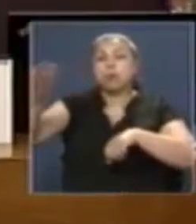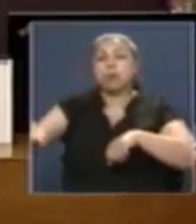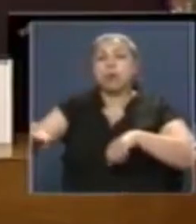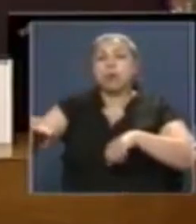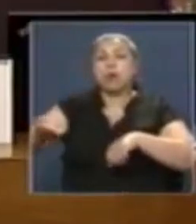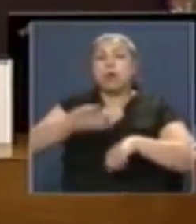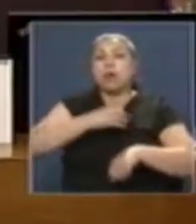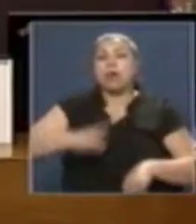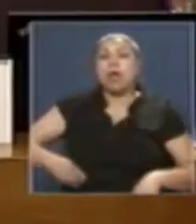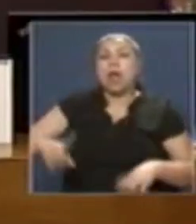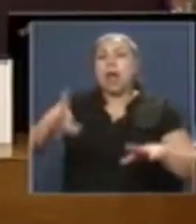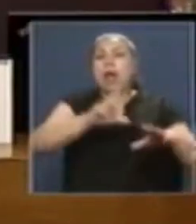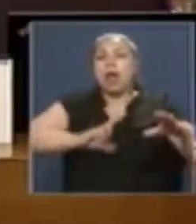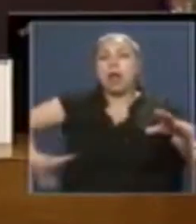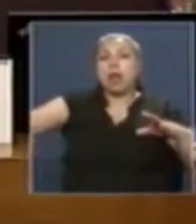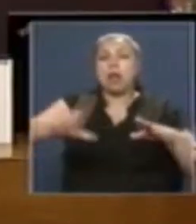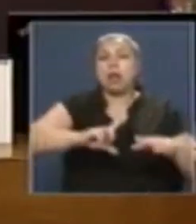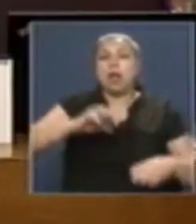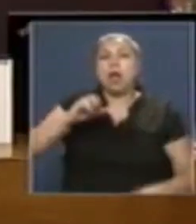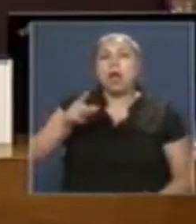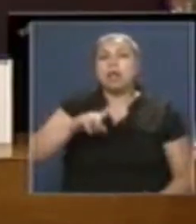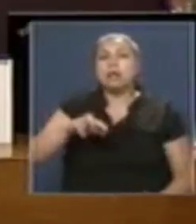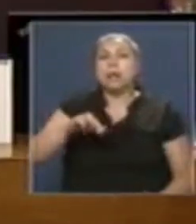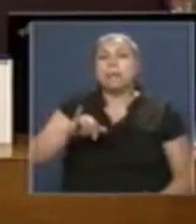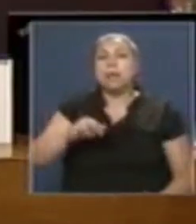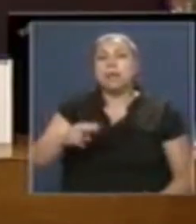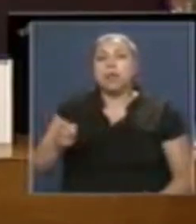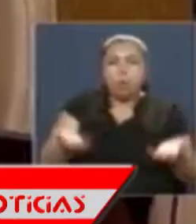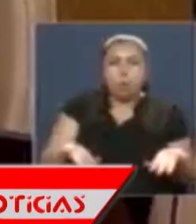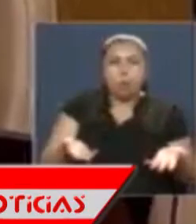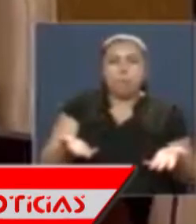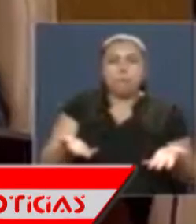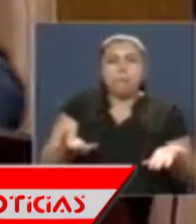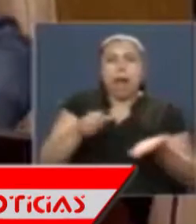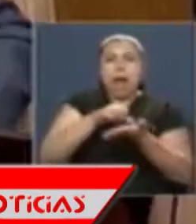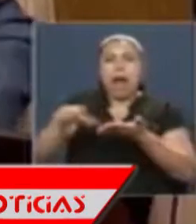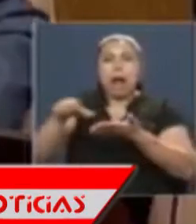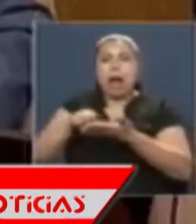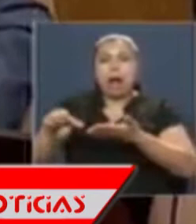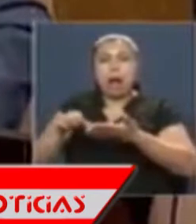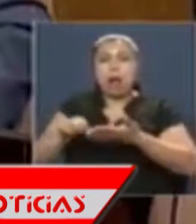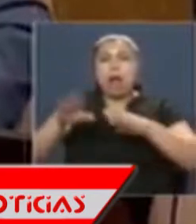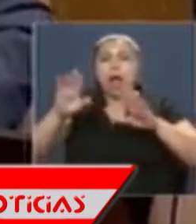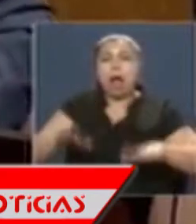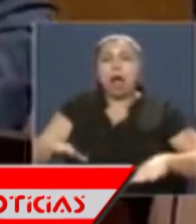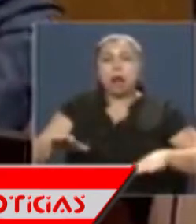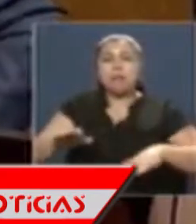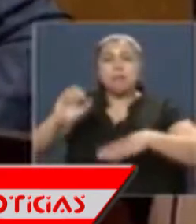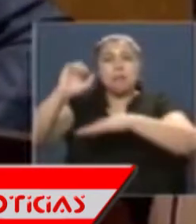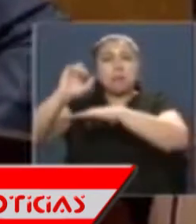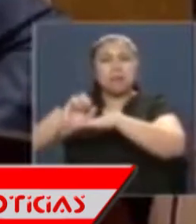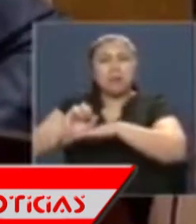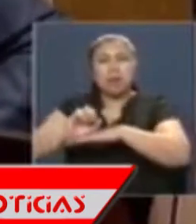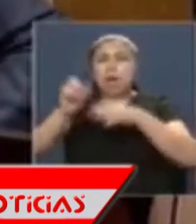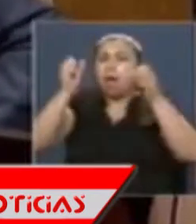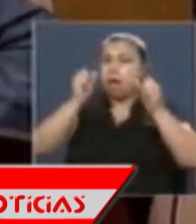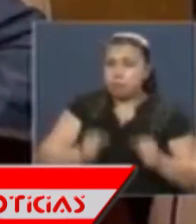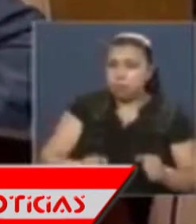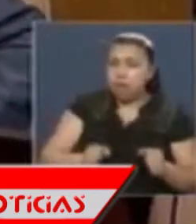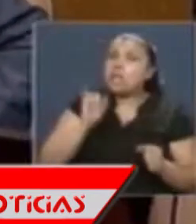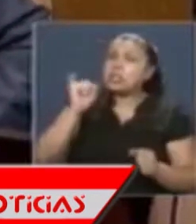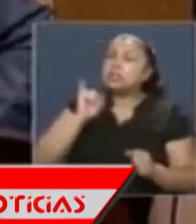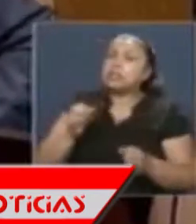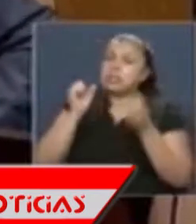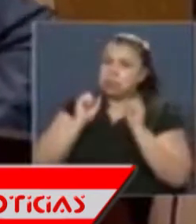el diputado que dio a conocer el informe fidel espinoza en medio de la sesión de la cámara baja expuso que